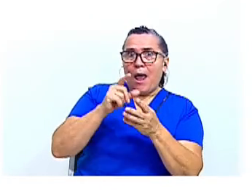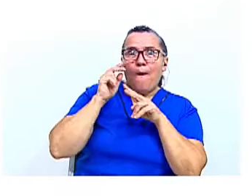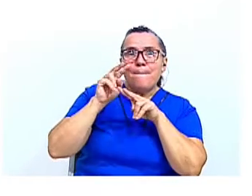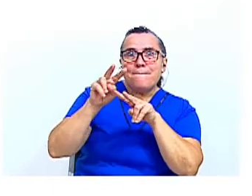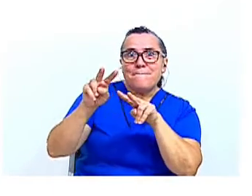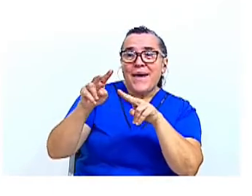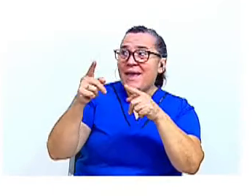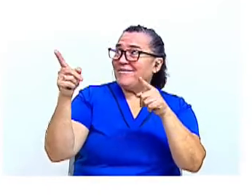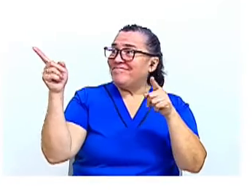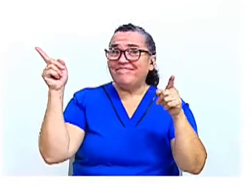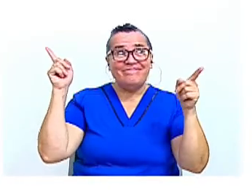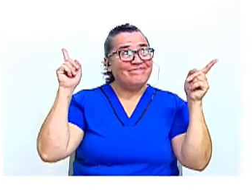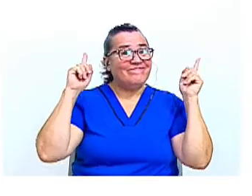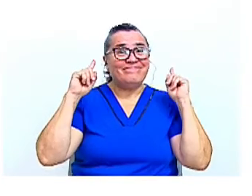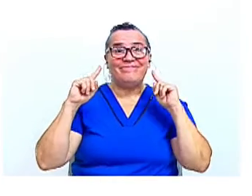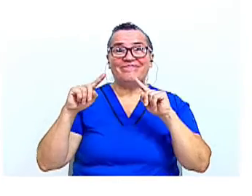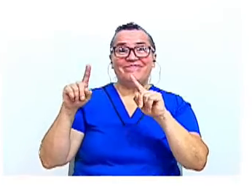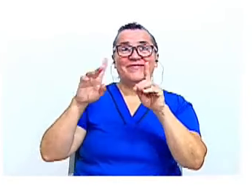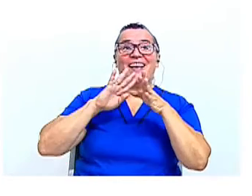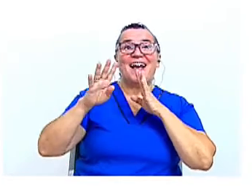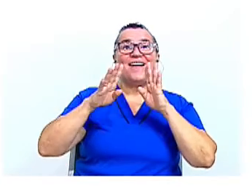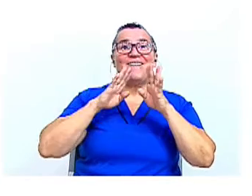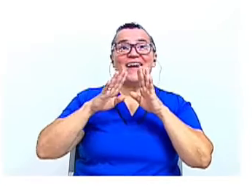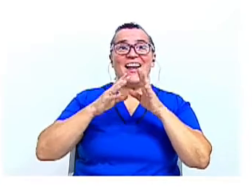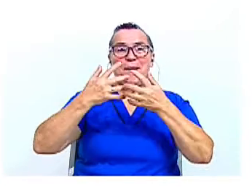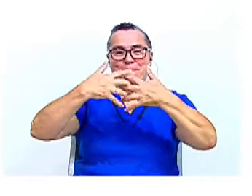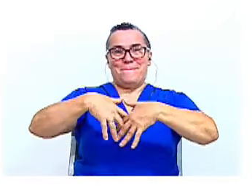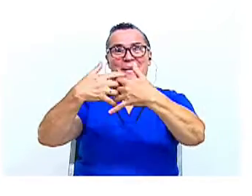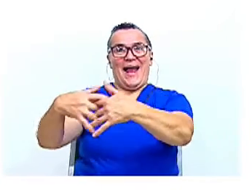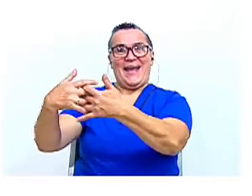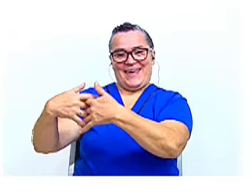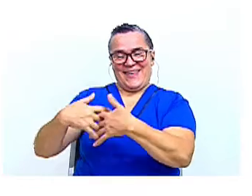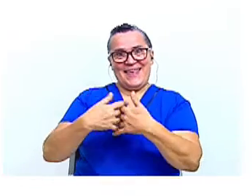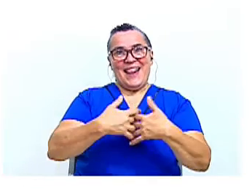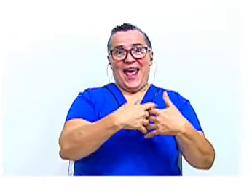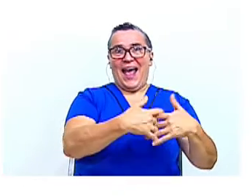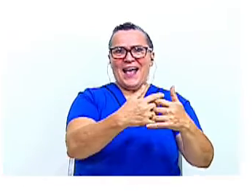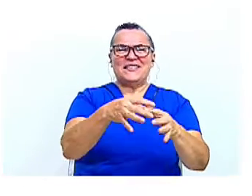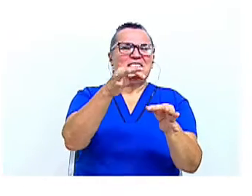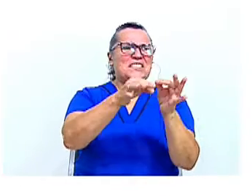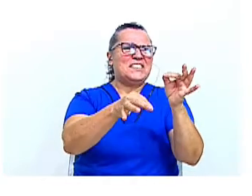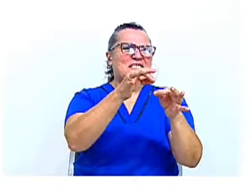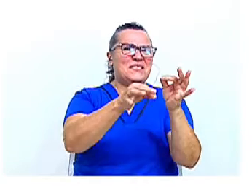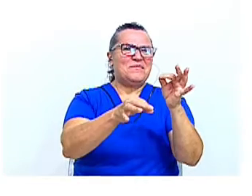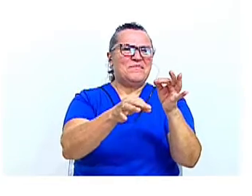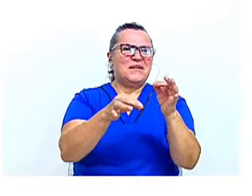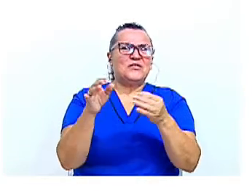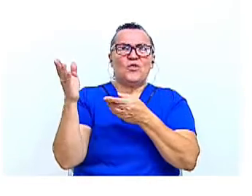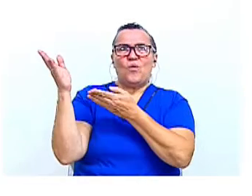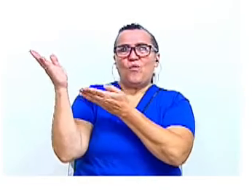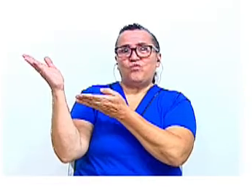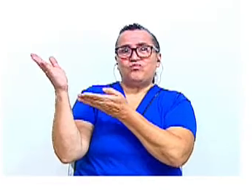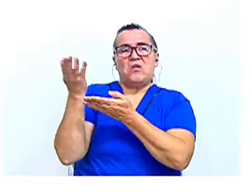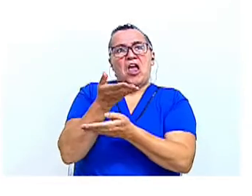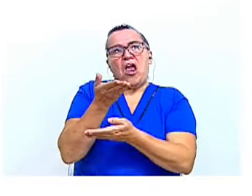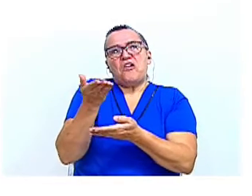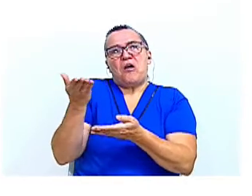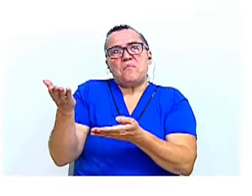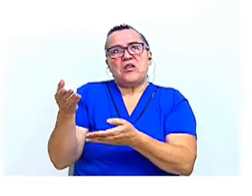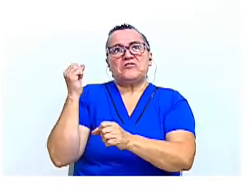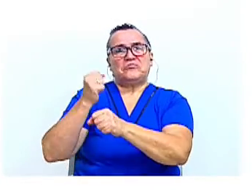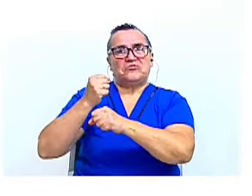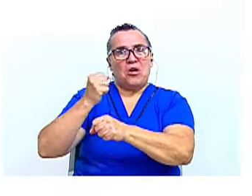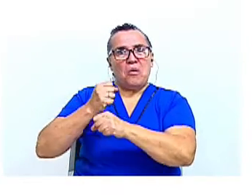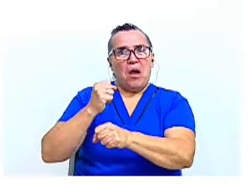ver a mi alrededor, vamos a hablar de las máquinas. Máquinas tan simples como lo son las herramientas de